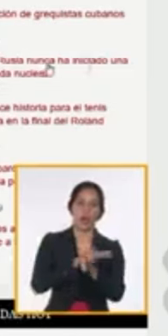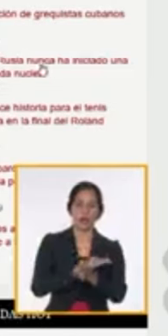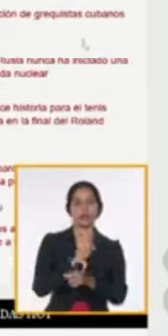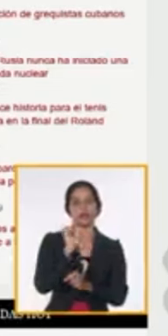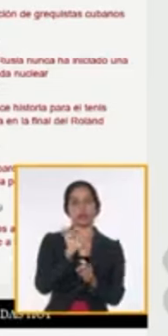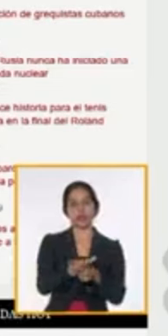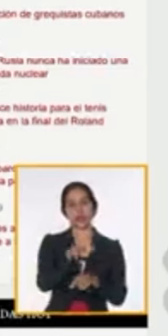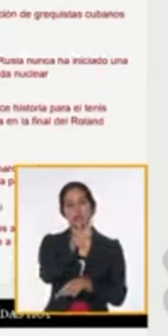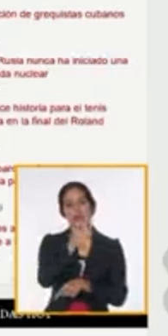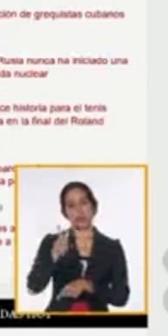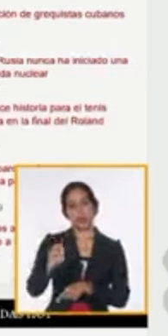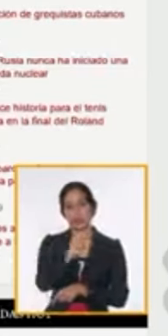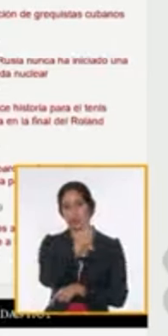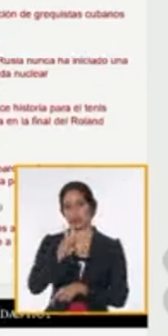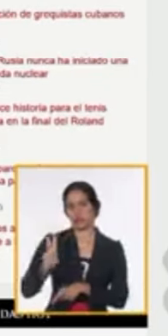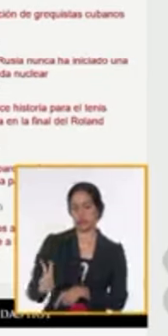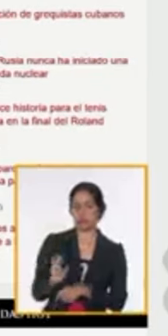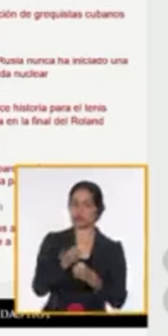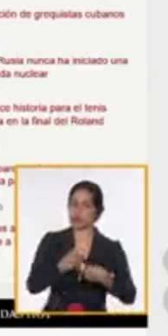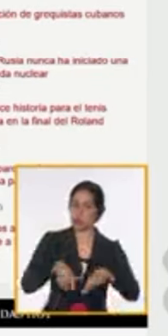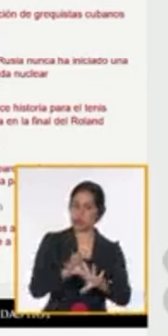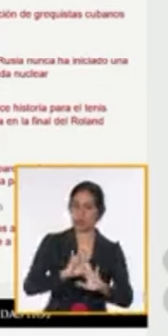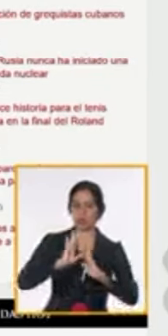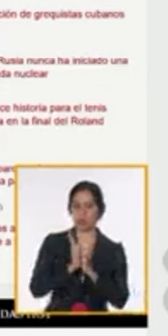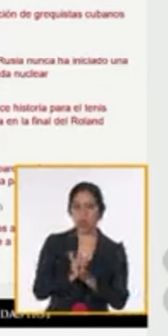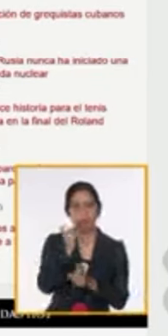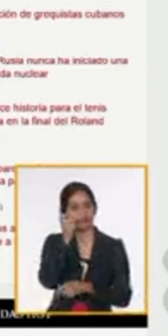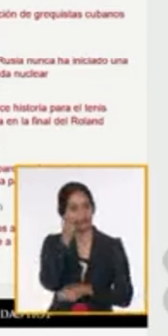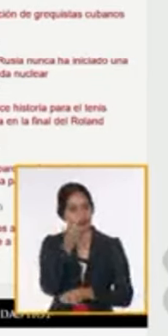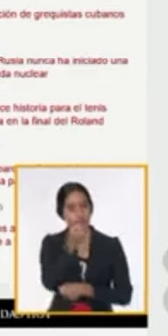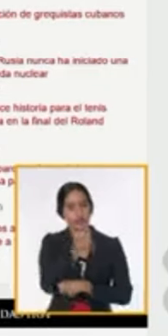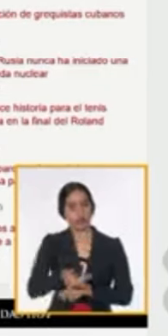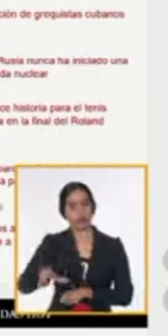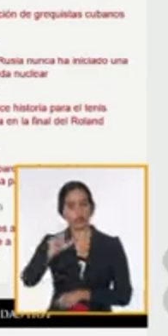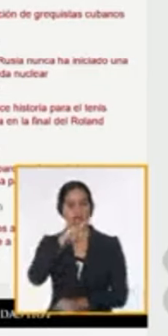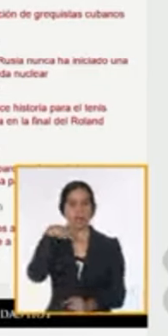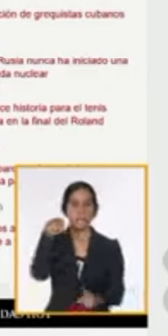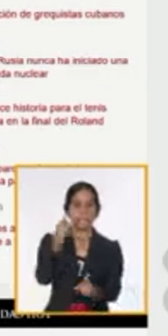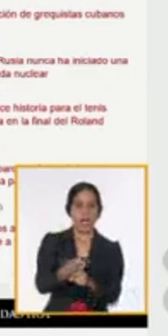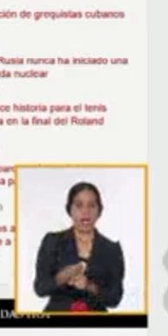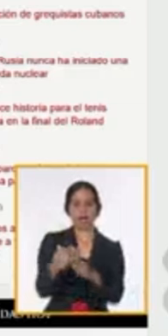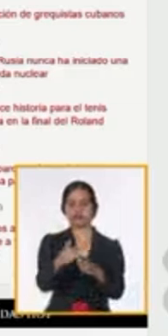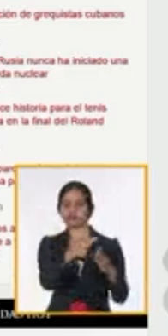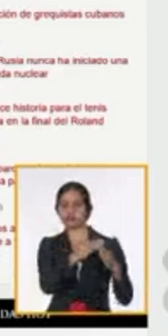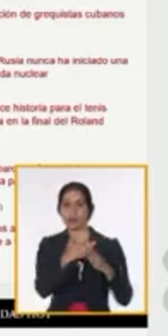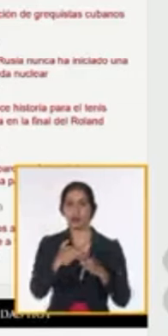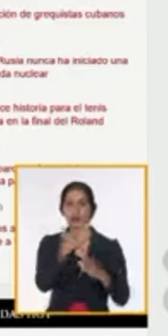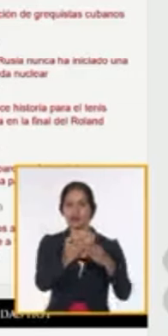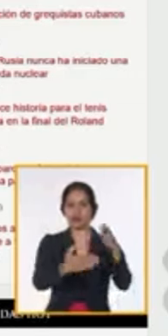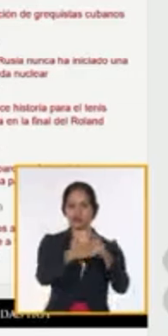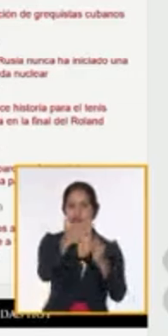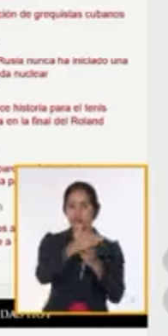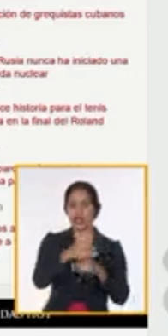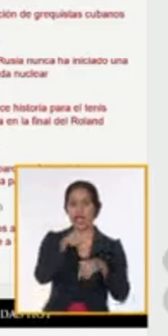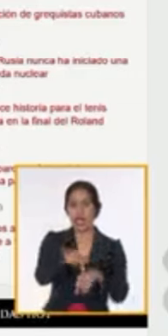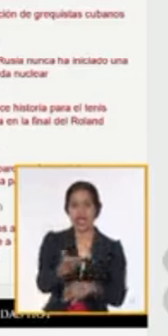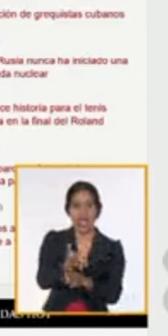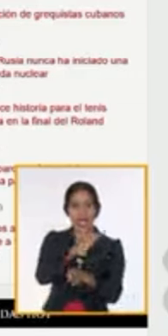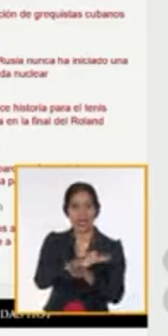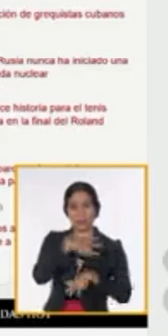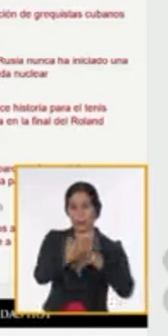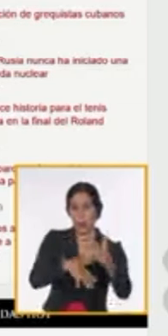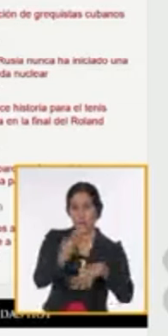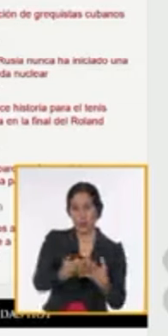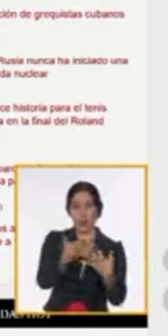acometen pues acciones en el ámbito social y también constructivo. Allí había grandes problemas